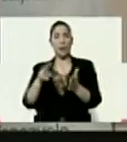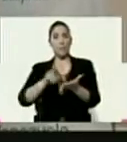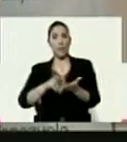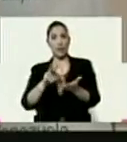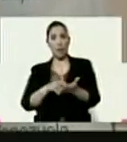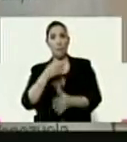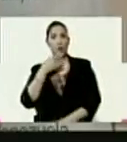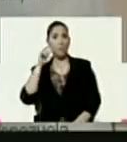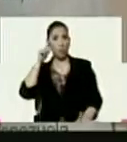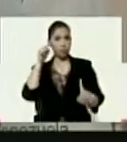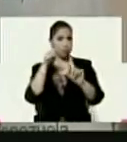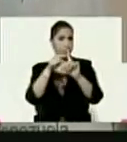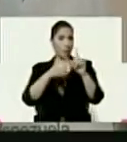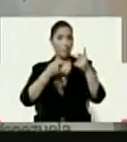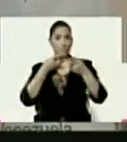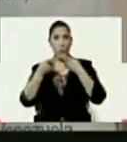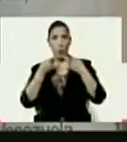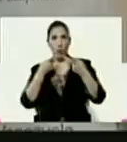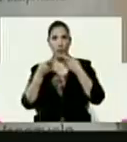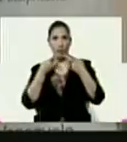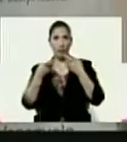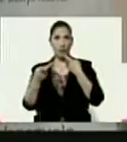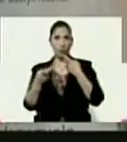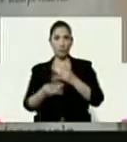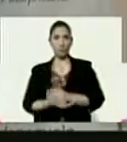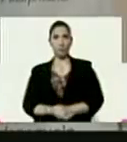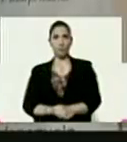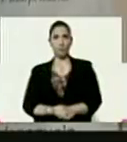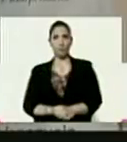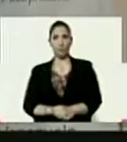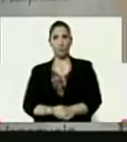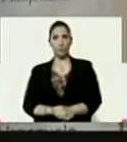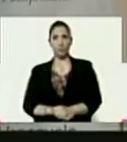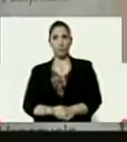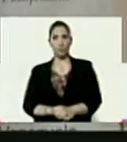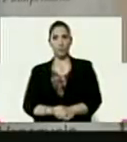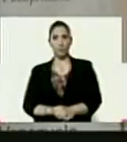político, pidan encuestas si quieren.